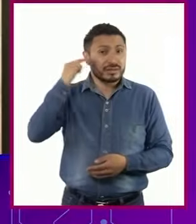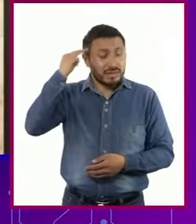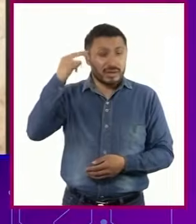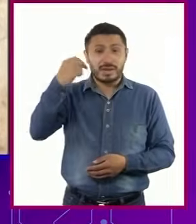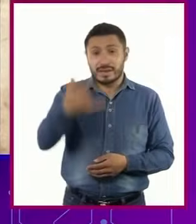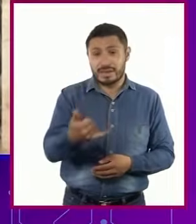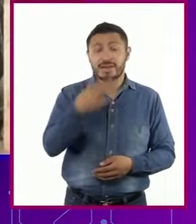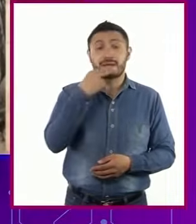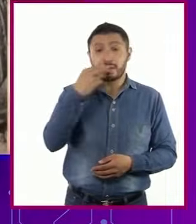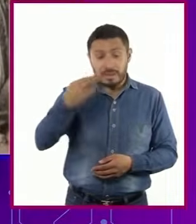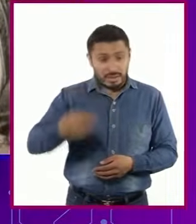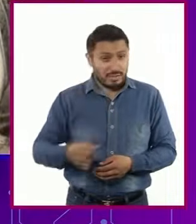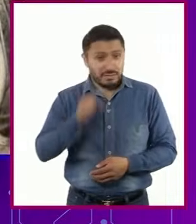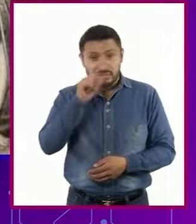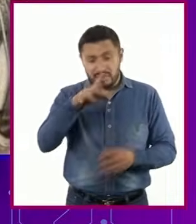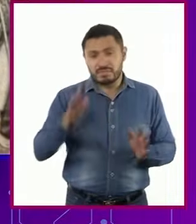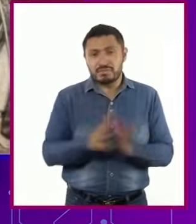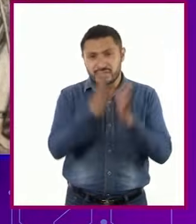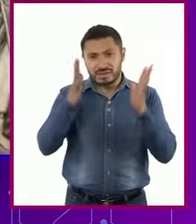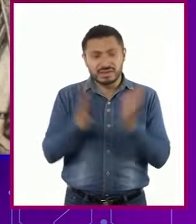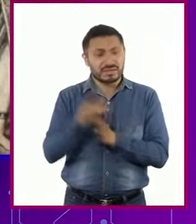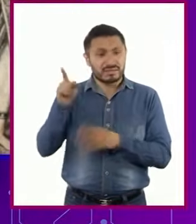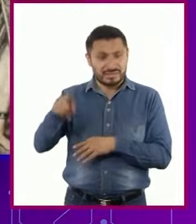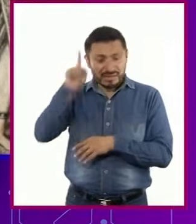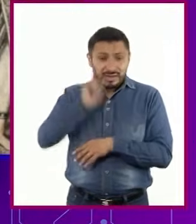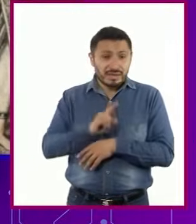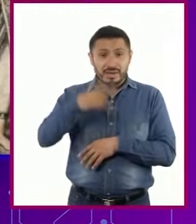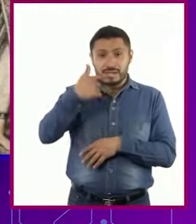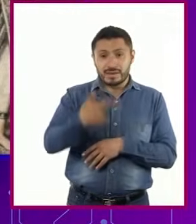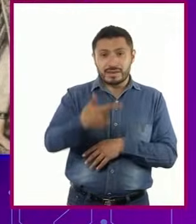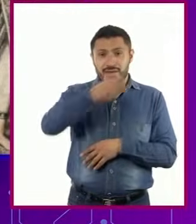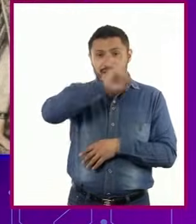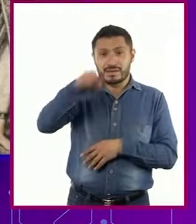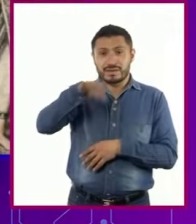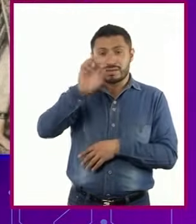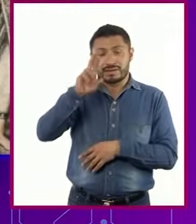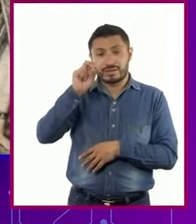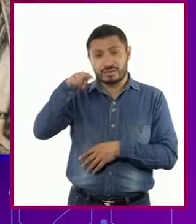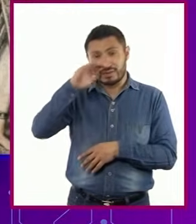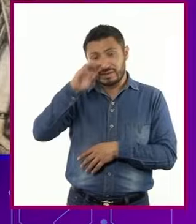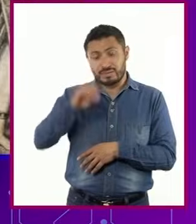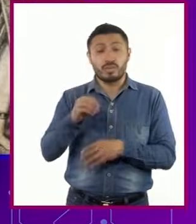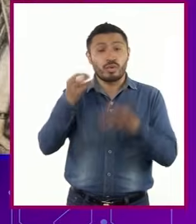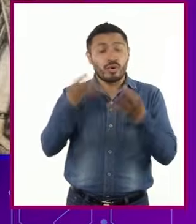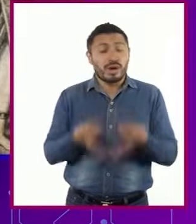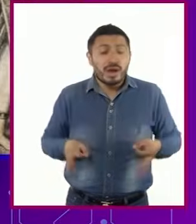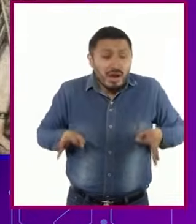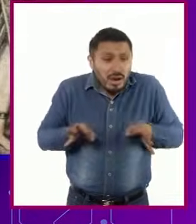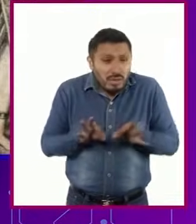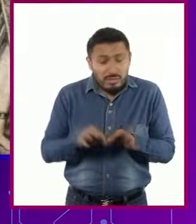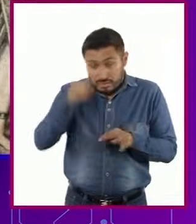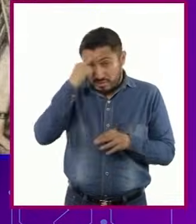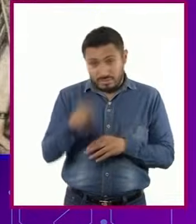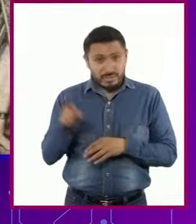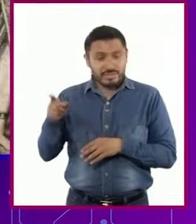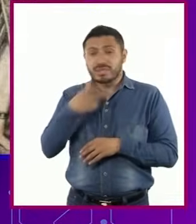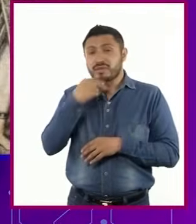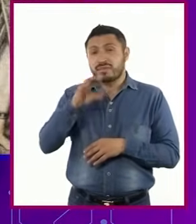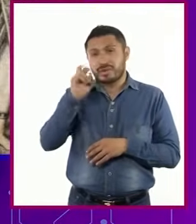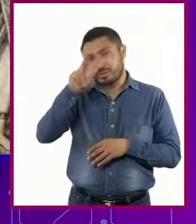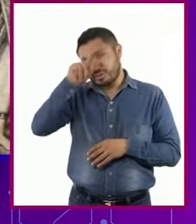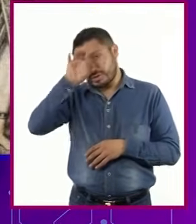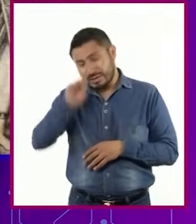náhuatl. La participación de Malintzin y de Jerónimo de Aguilar fue fundamental para que Cortés